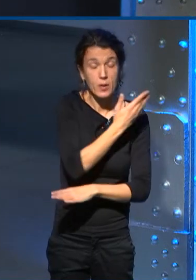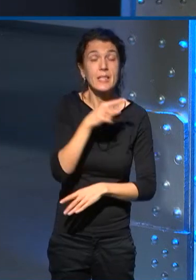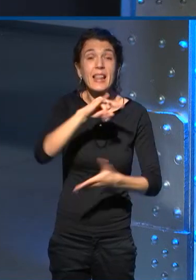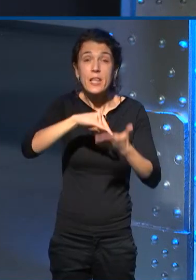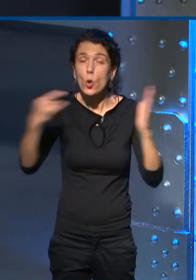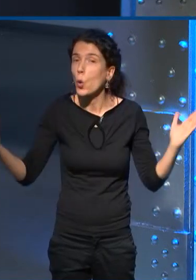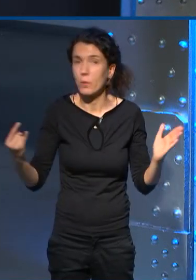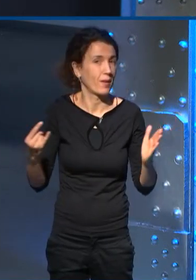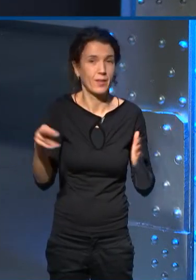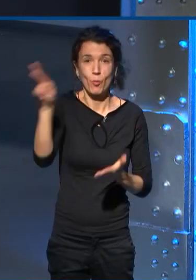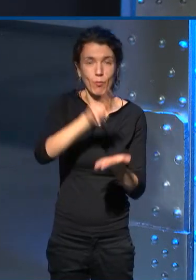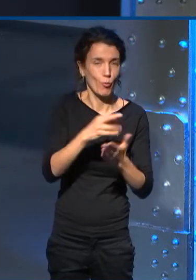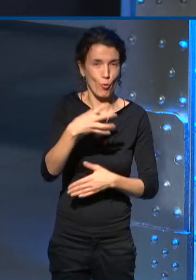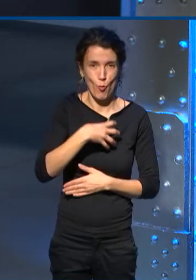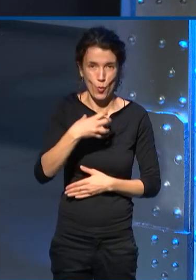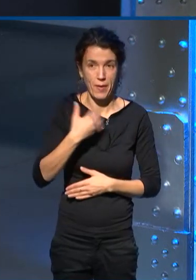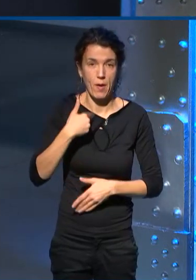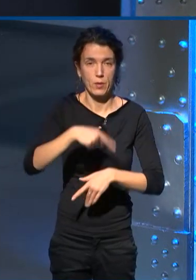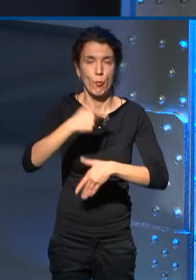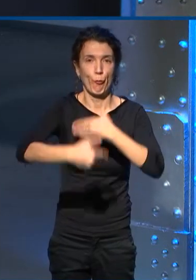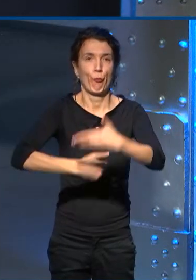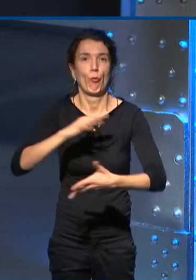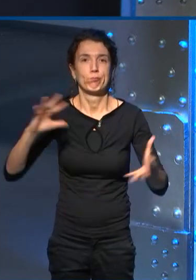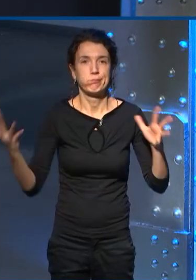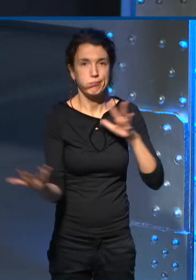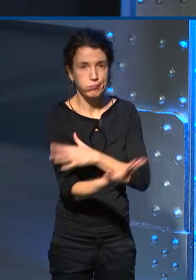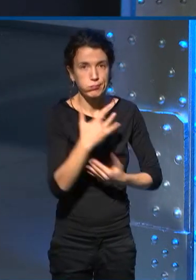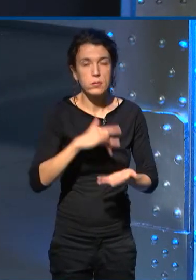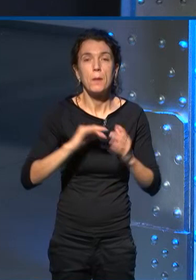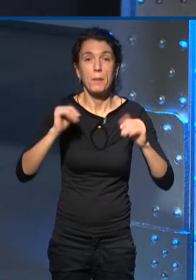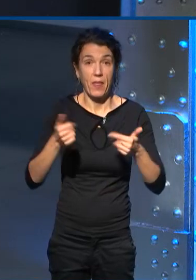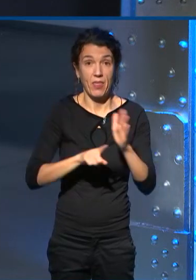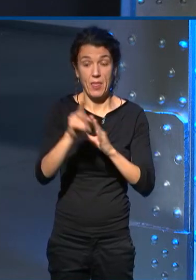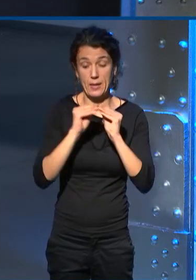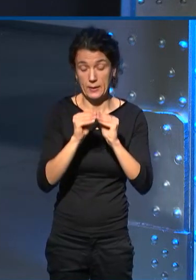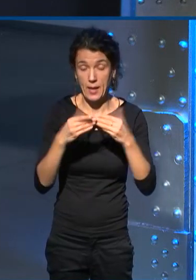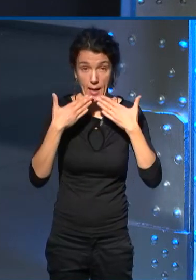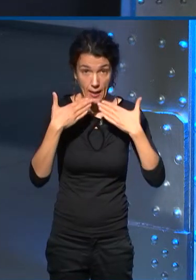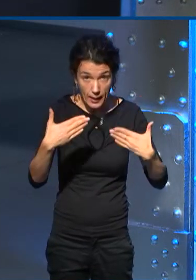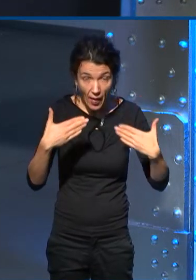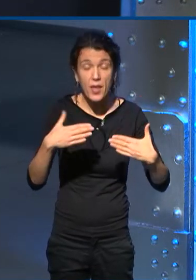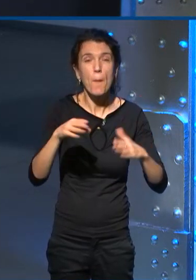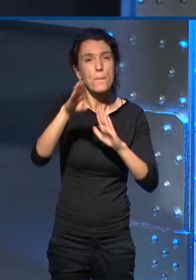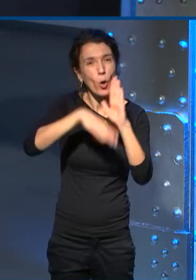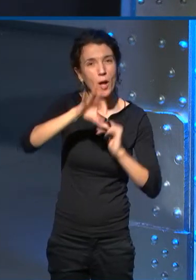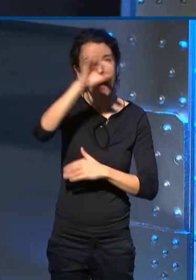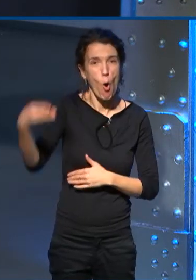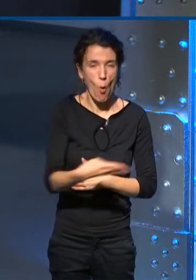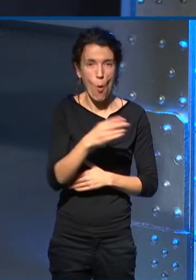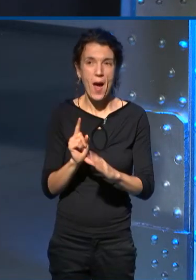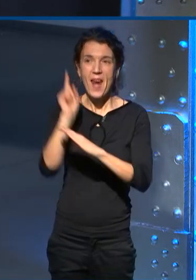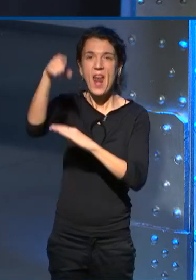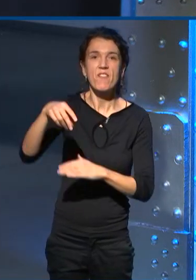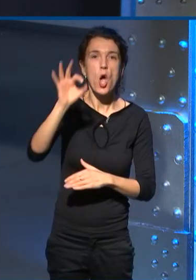tecnología ya no es recuperable. Todo ha cambiado. Entonces se ha empezado a desarrollar, gracias a estos programas de Obama, la nave Orión,